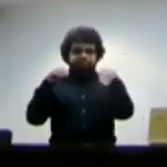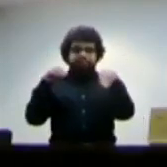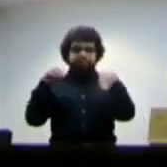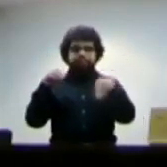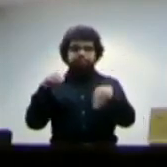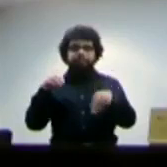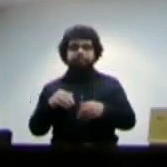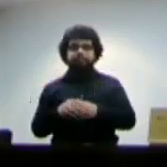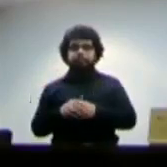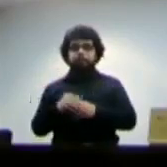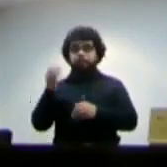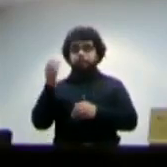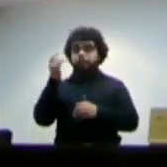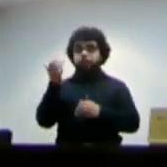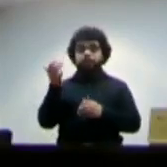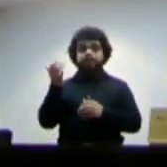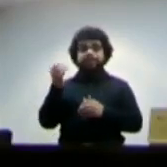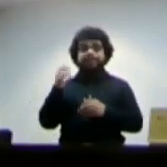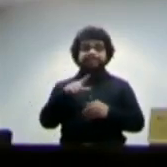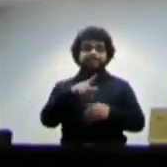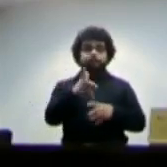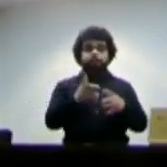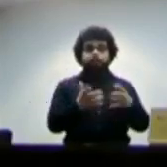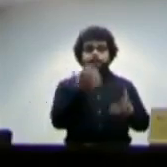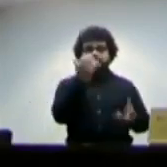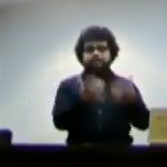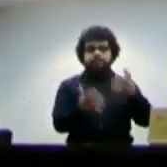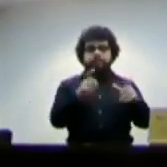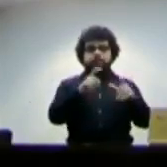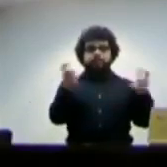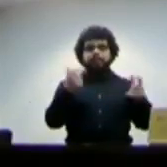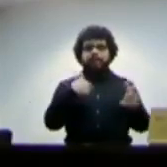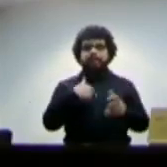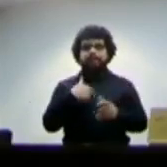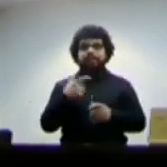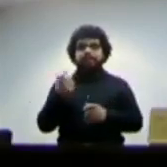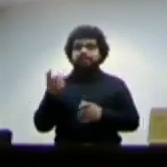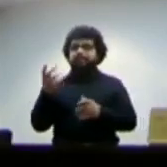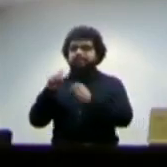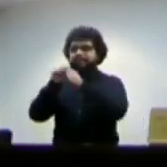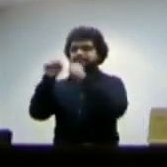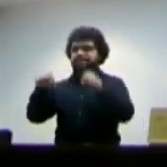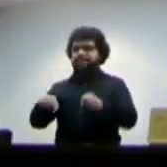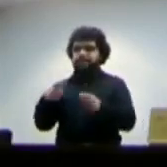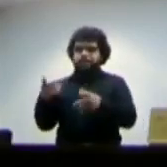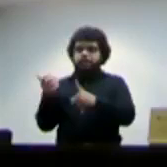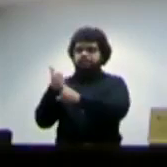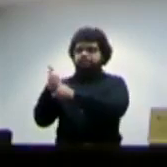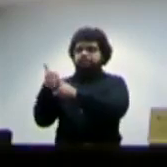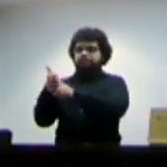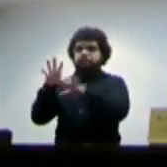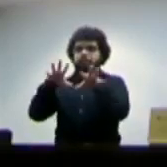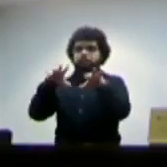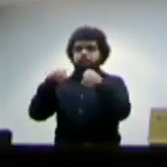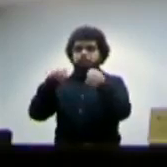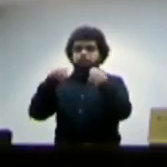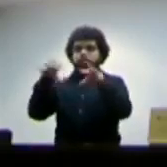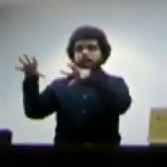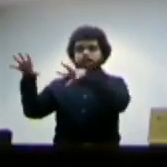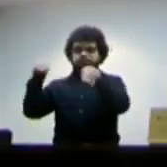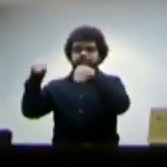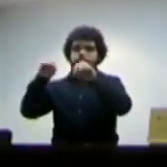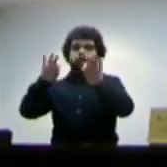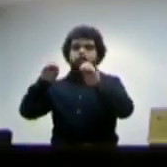grande que las unidades tratan de reaccionar, y si me permite, puedo buscar qué unidades fallaron en ese momento. Pero sí, un